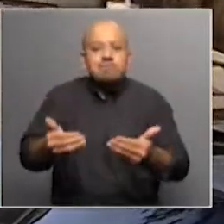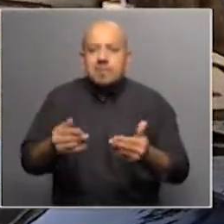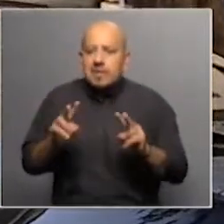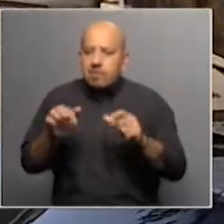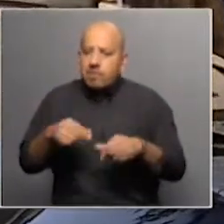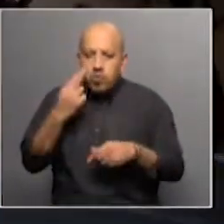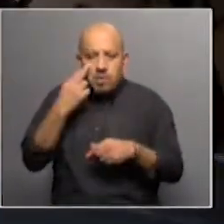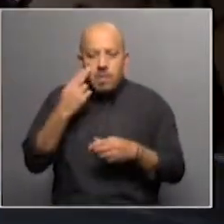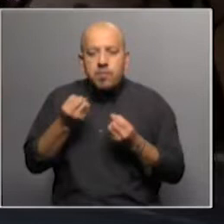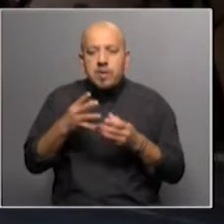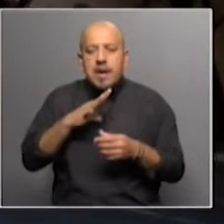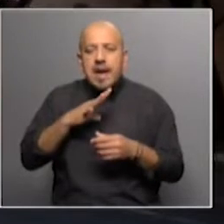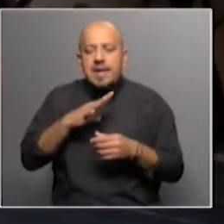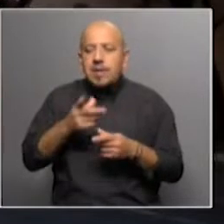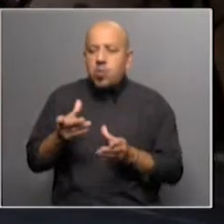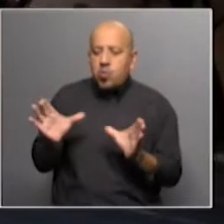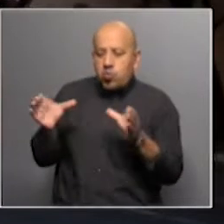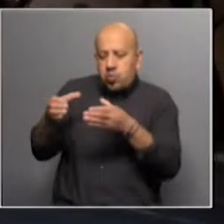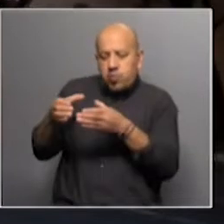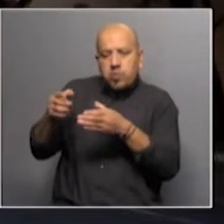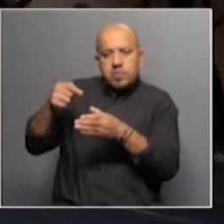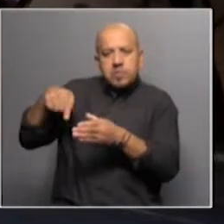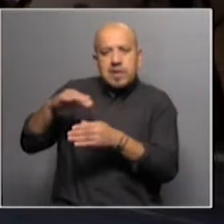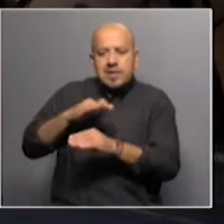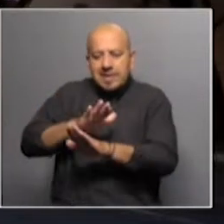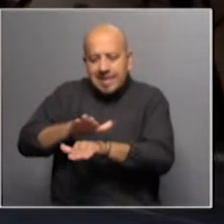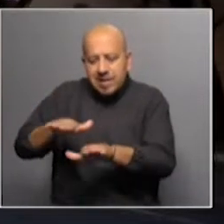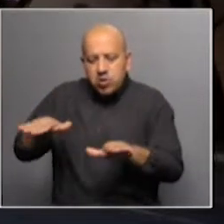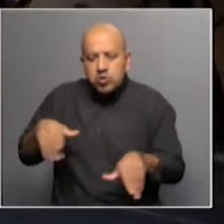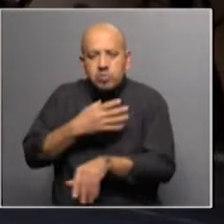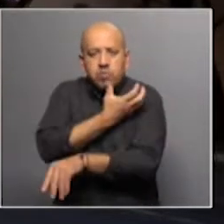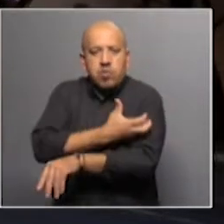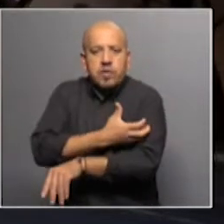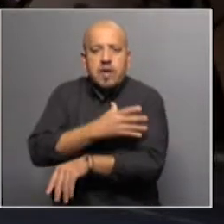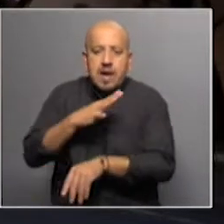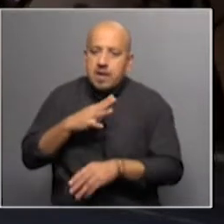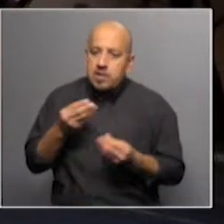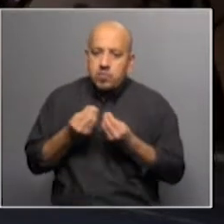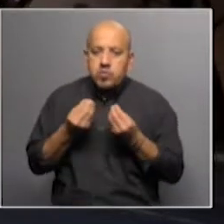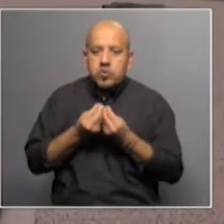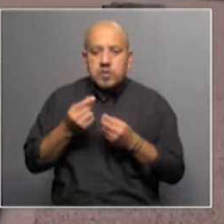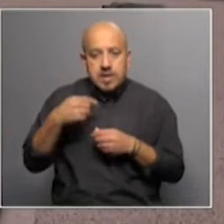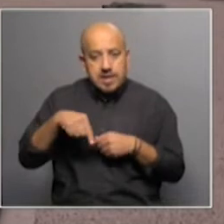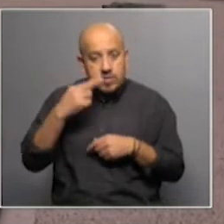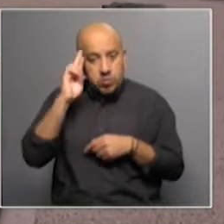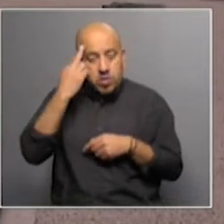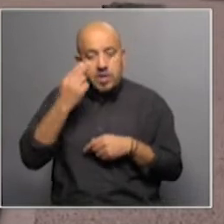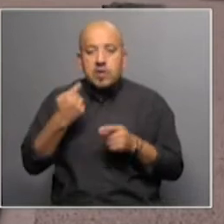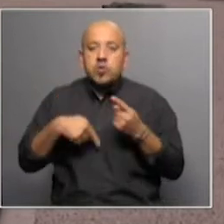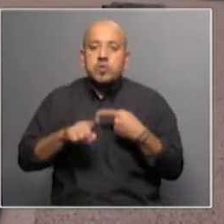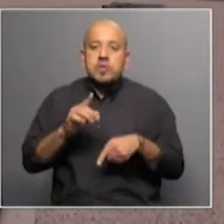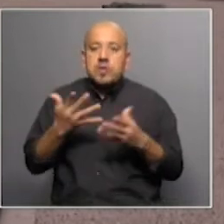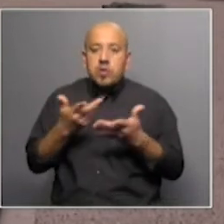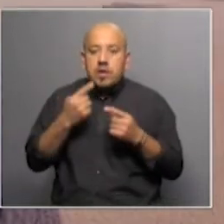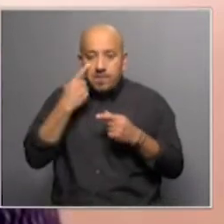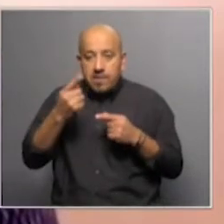porque hay un perfil muy concentrado en los niños, en la pobreza, en el fenómeno de pobreza en Uruguay. Entonces, si ahora vemos la